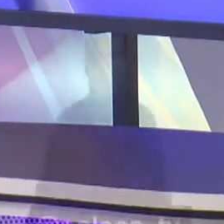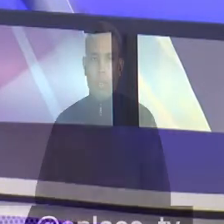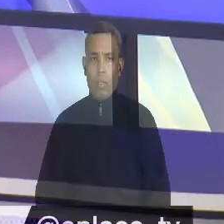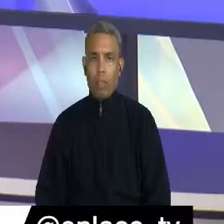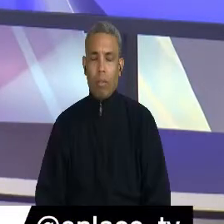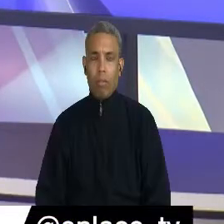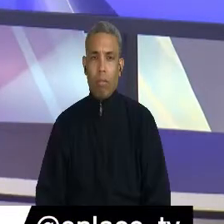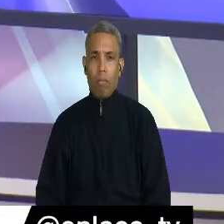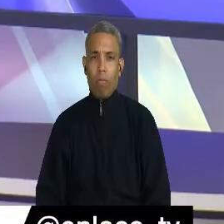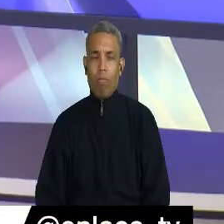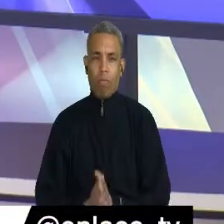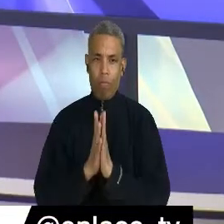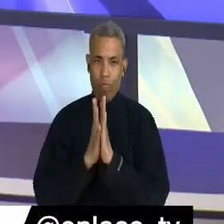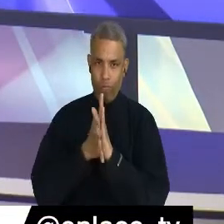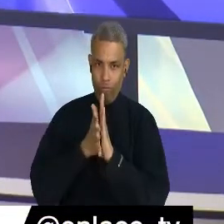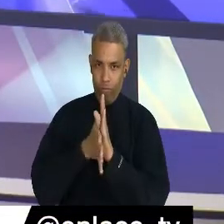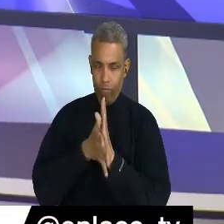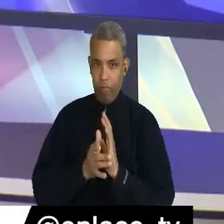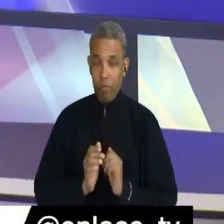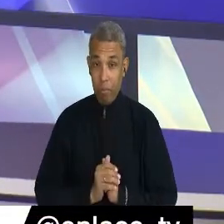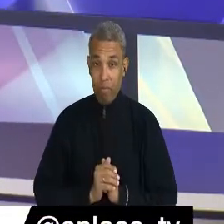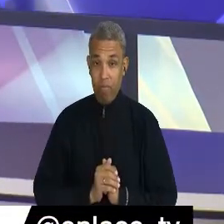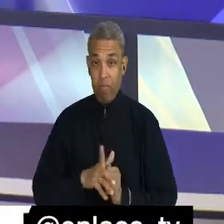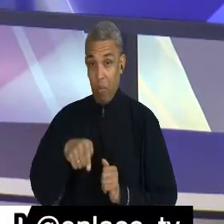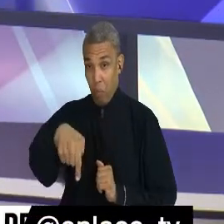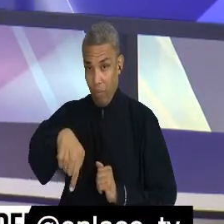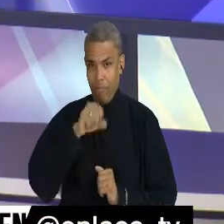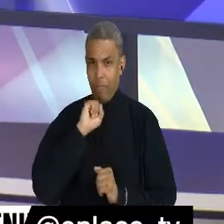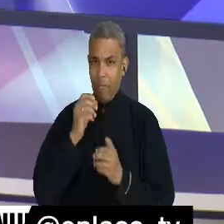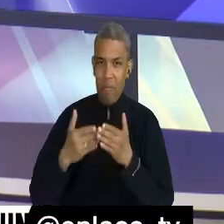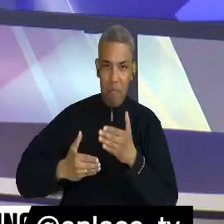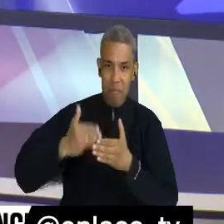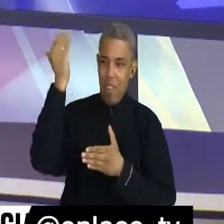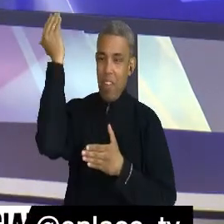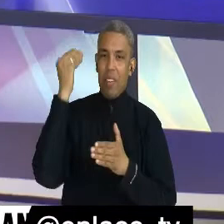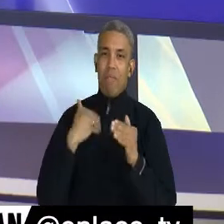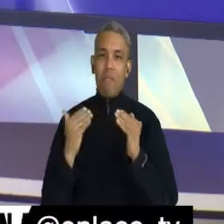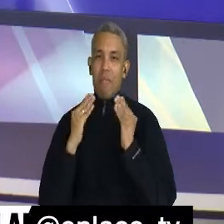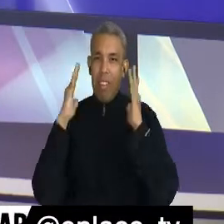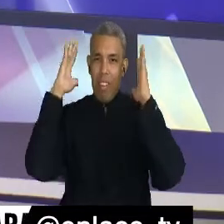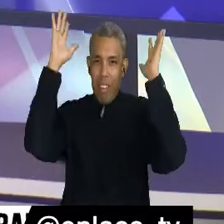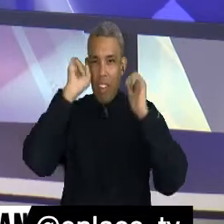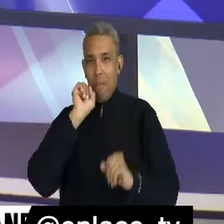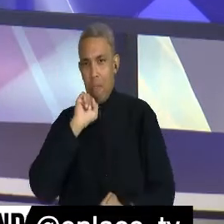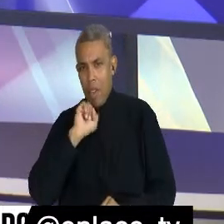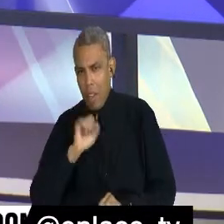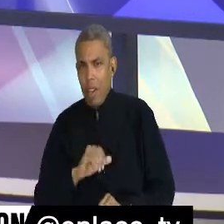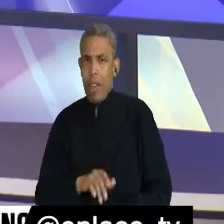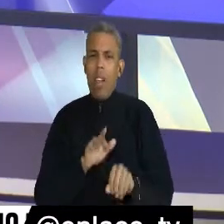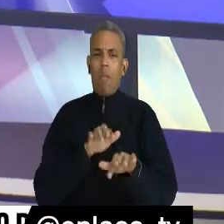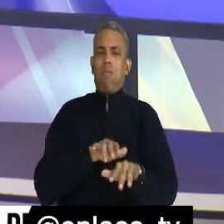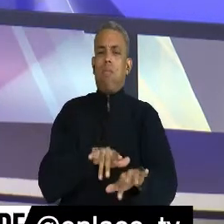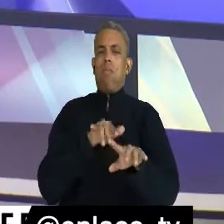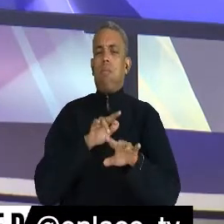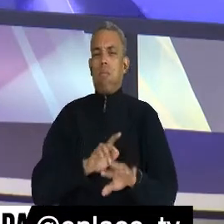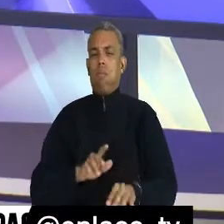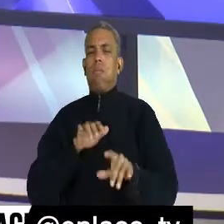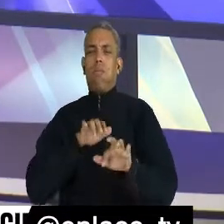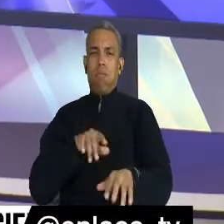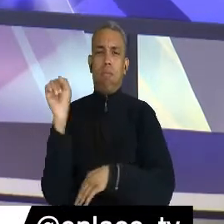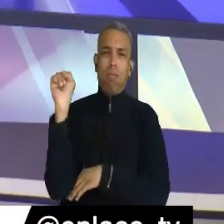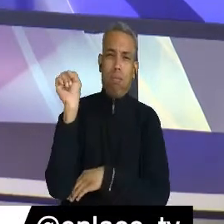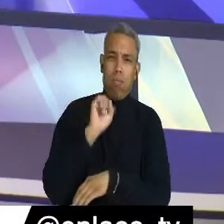Iniciamos con nuestra información. Con una caravana por las diferentes calles de la ciudad iniciaron de forma oficial las actividades del aniversario número 95 en la ciudad.